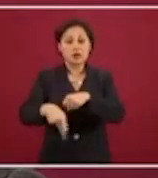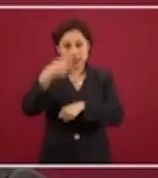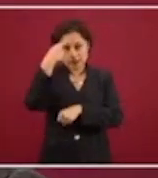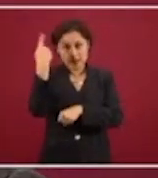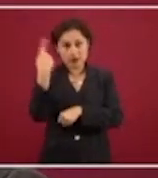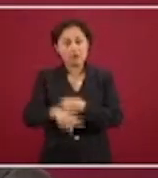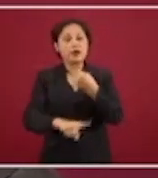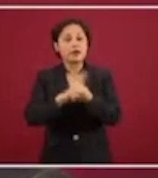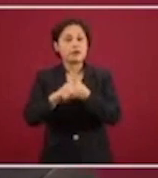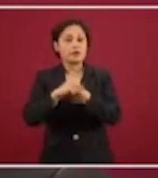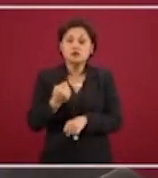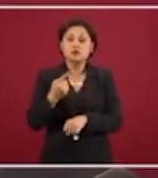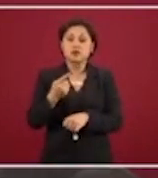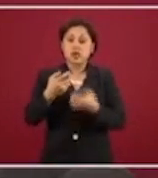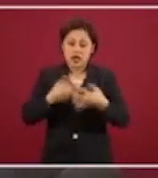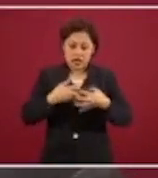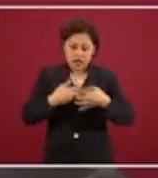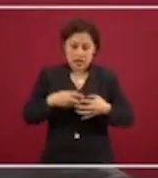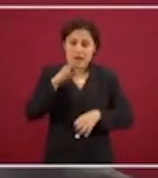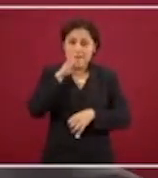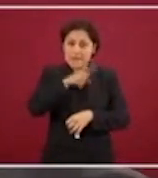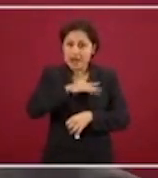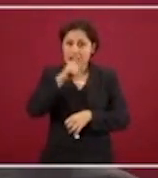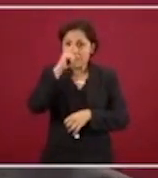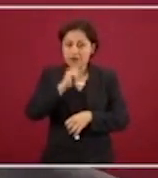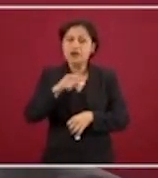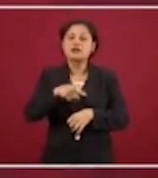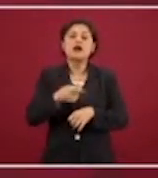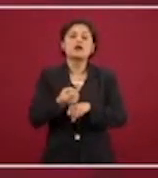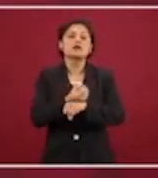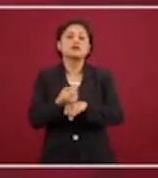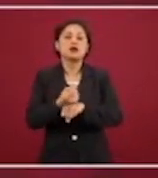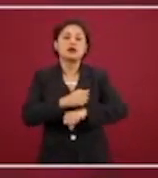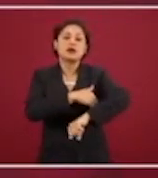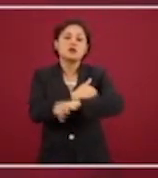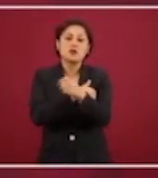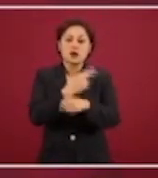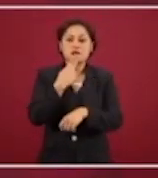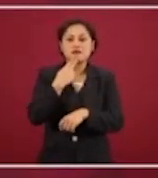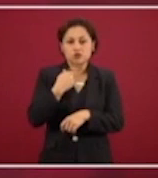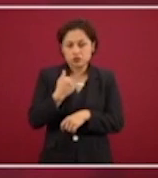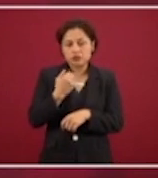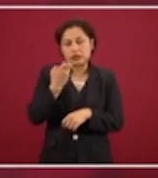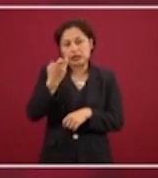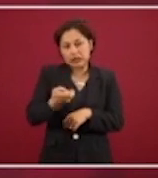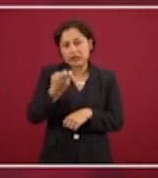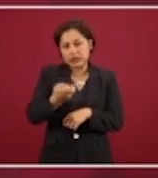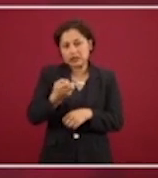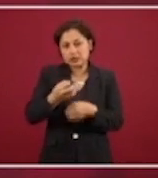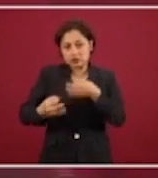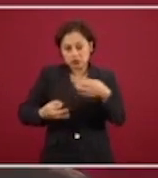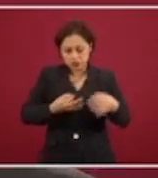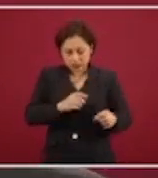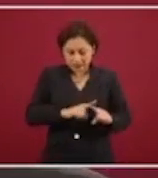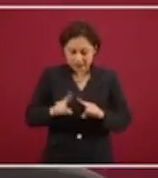la situación de la diabetes. El exceso de azúcar hace que todas las células del organismo, las